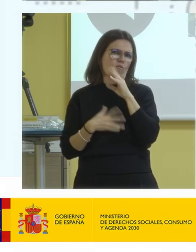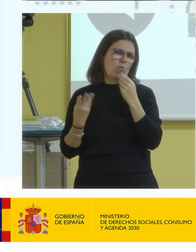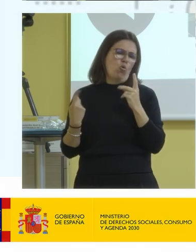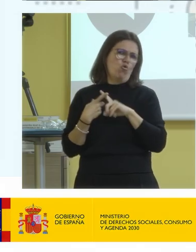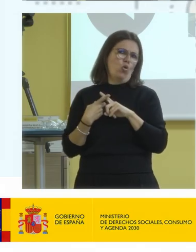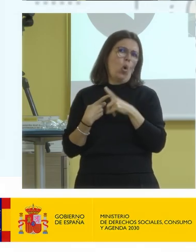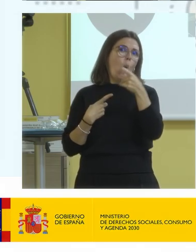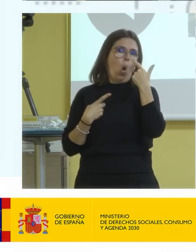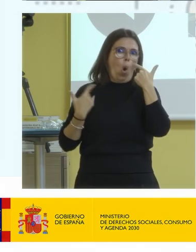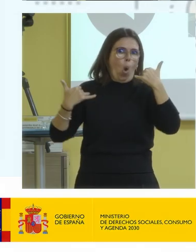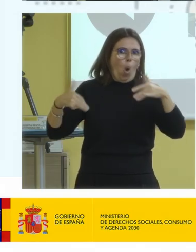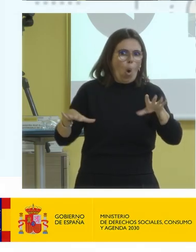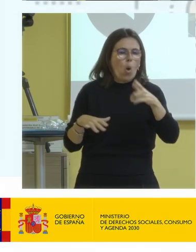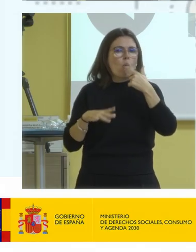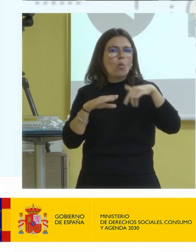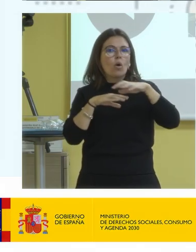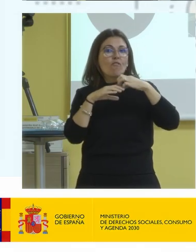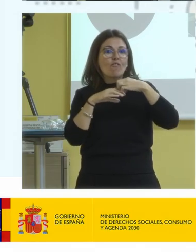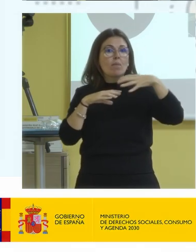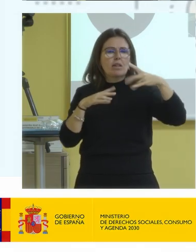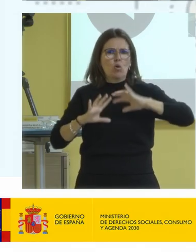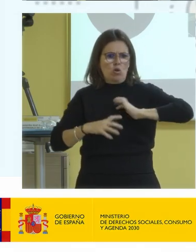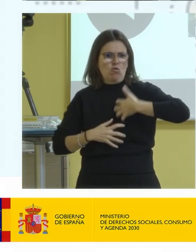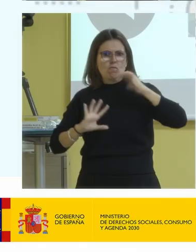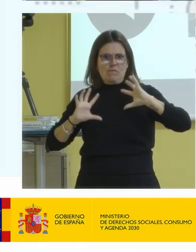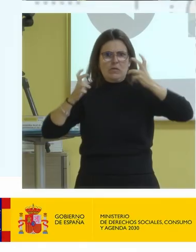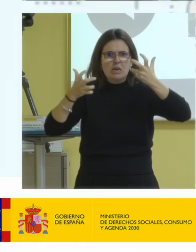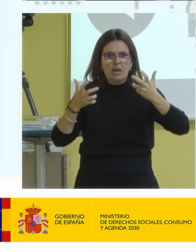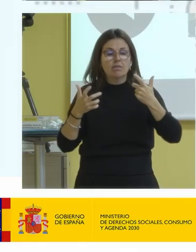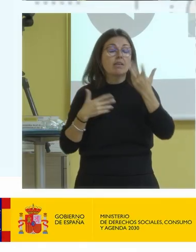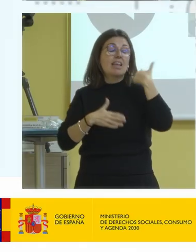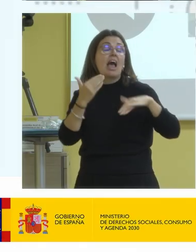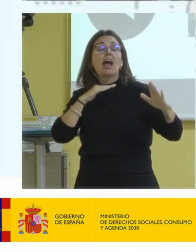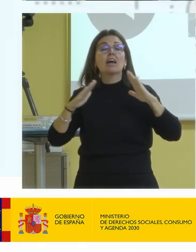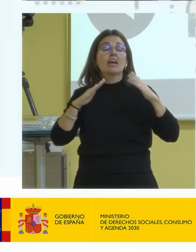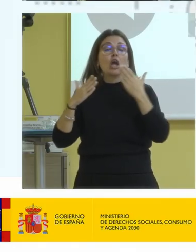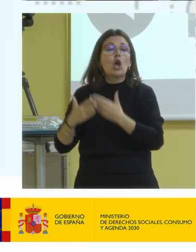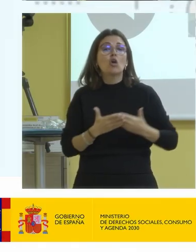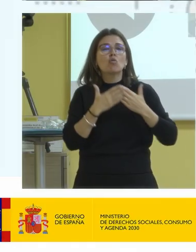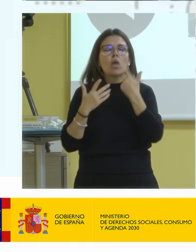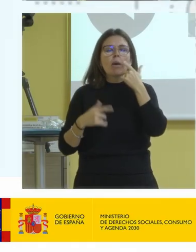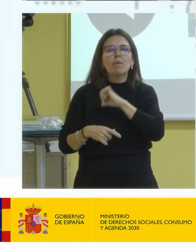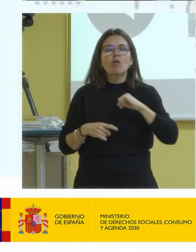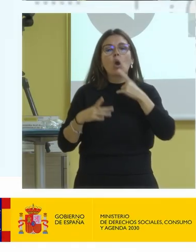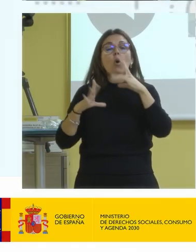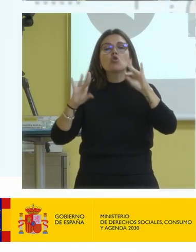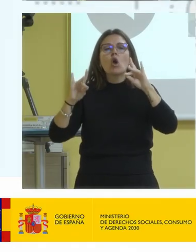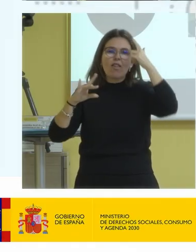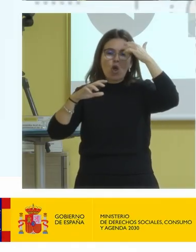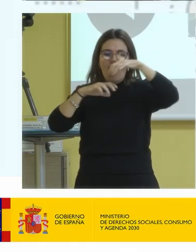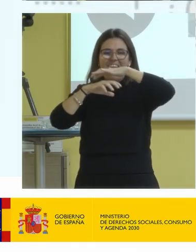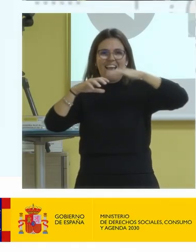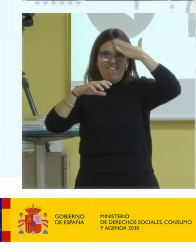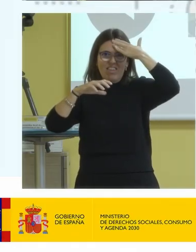¿no? ¿Cómo tienes el área de del flematismo y de la ira? Se hacían estudios frenológicos para ver la personalidad tocando el cráneo. Y